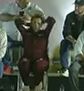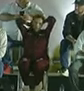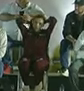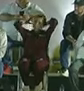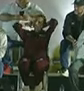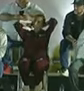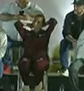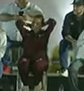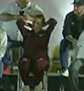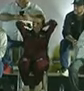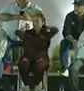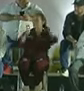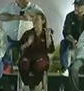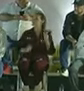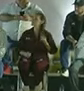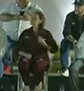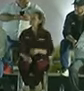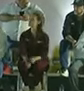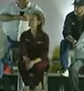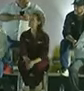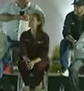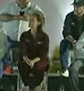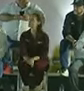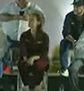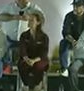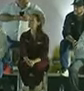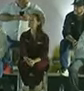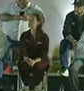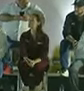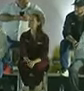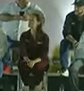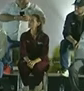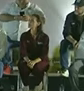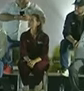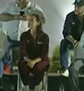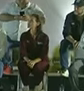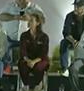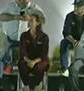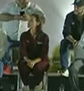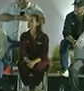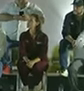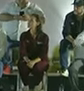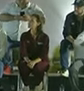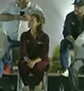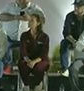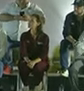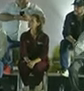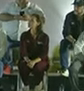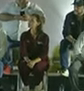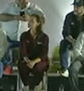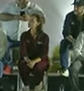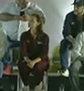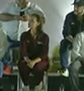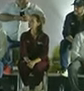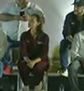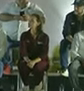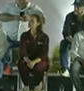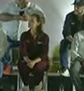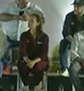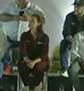confíen en nosotros que confíen en morena que que confíen en la doora Claudia que confíen en